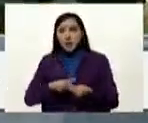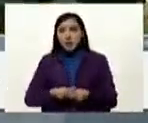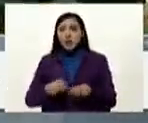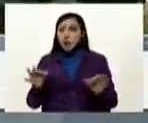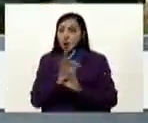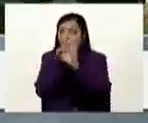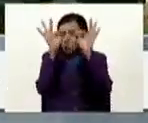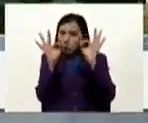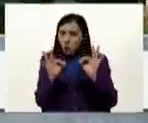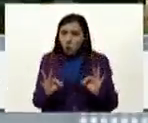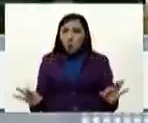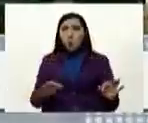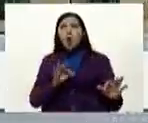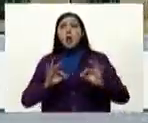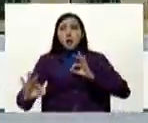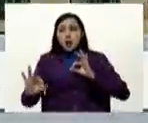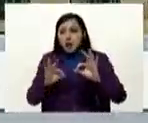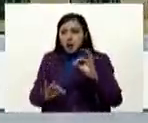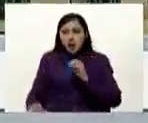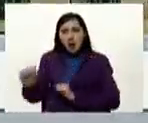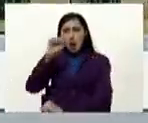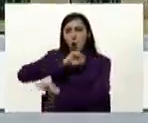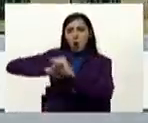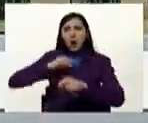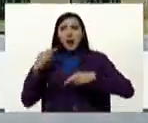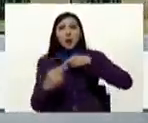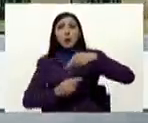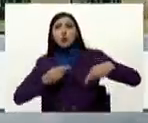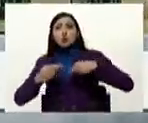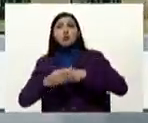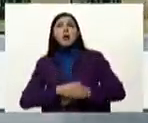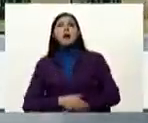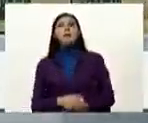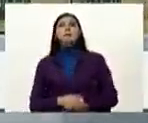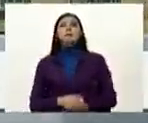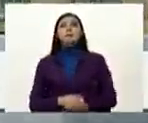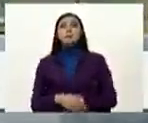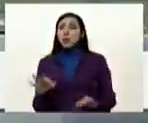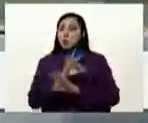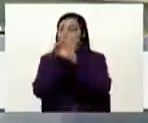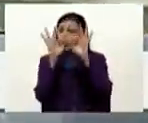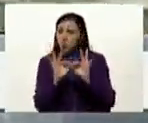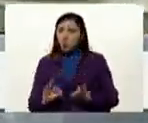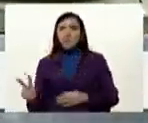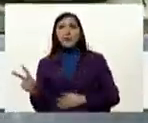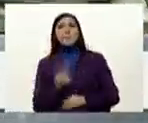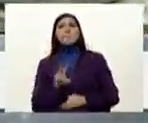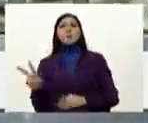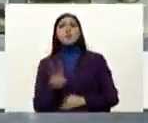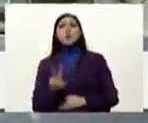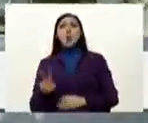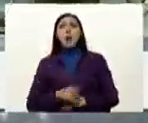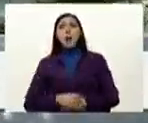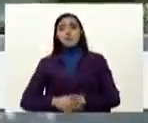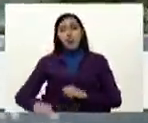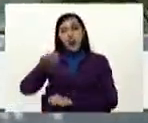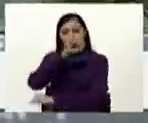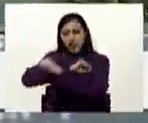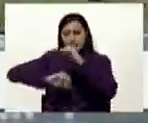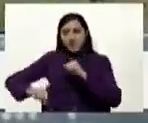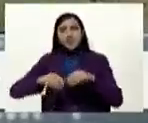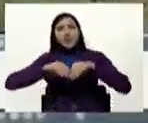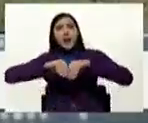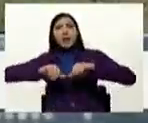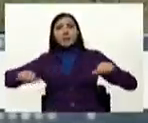método táctico de resistencia revolucionaria, el método venezolano para la defensa de la